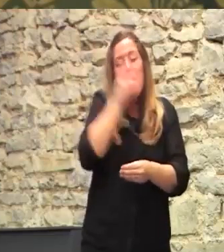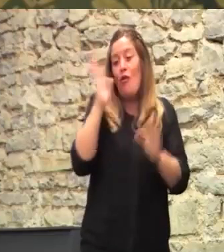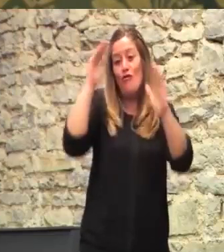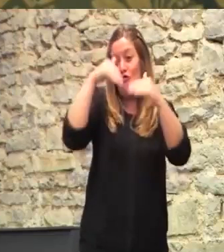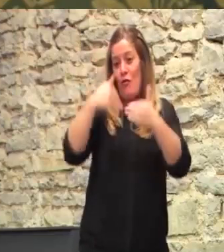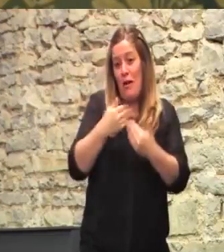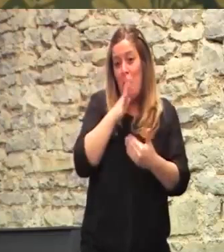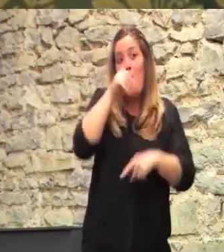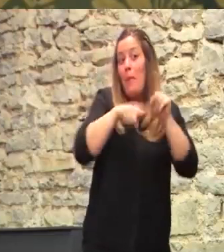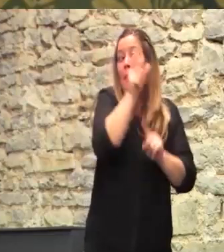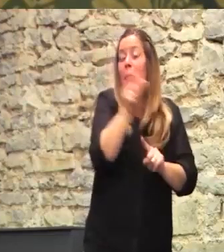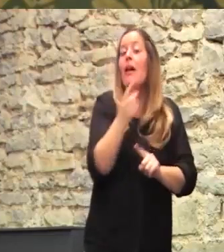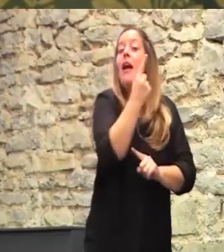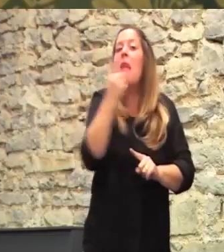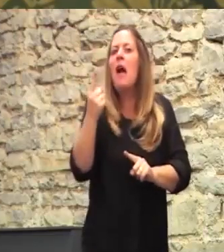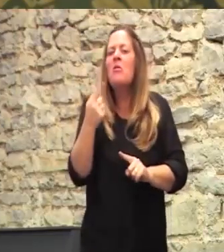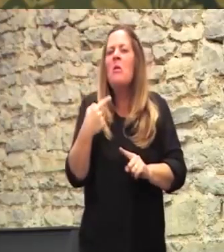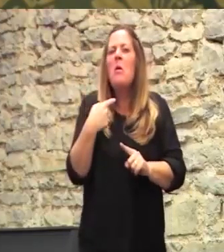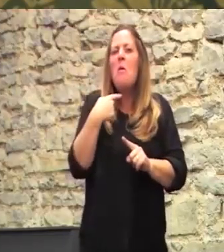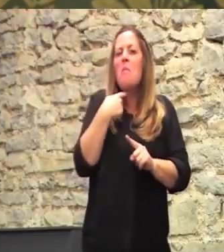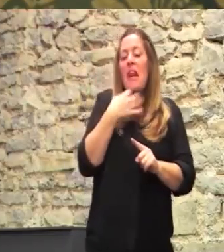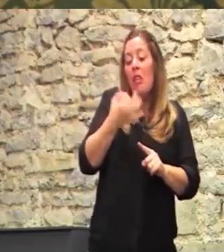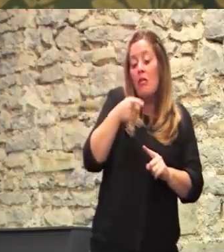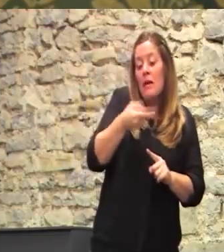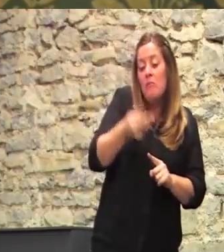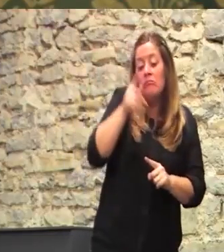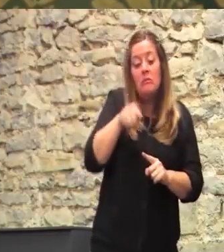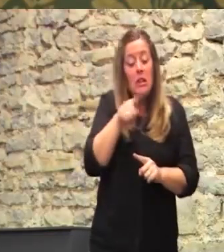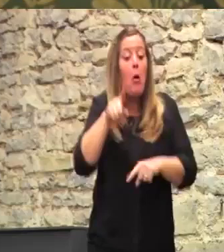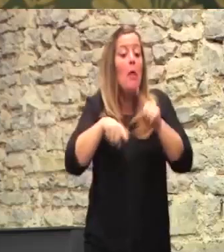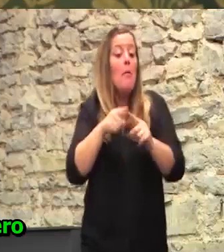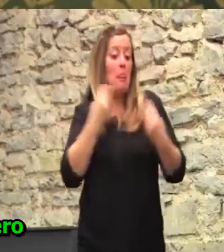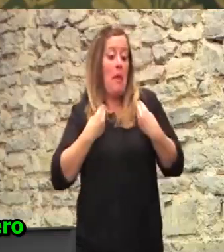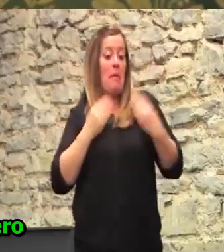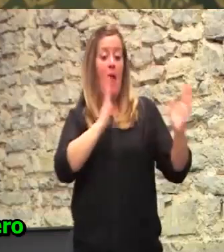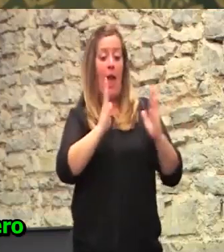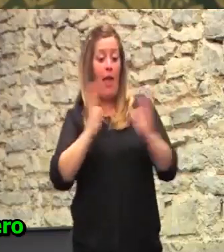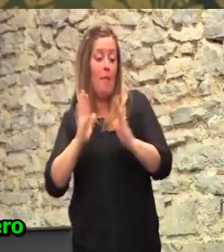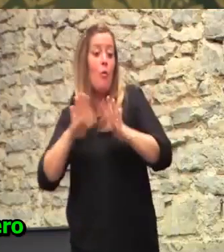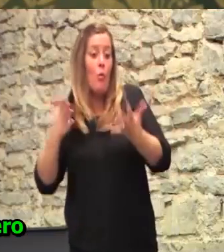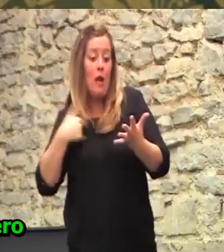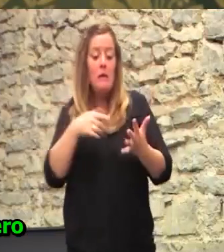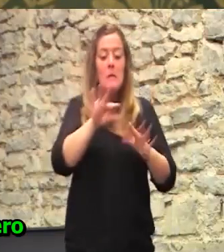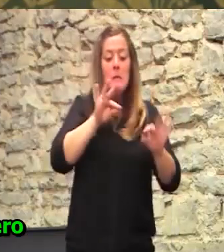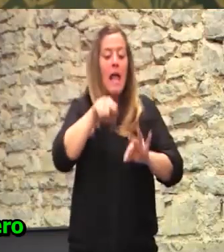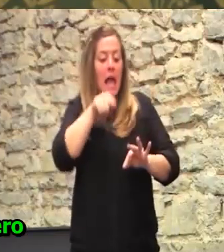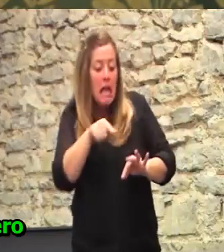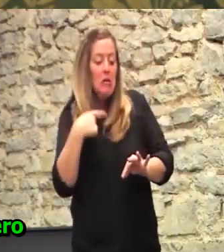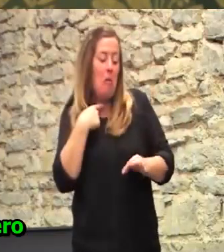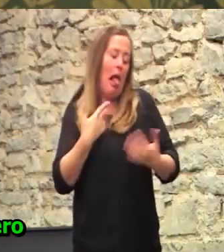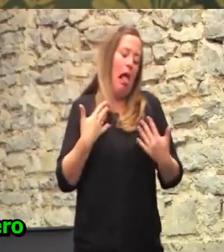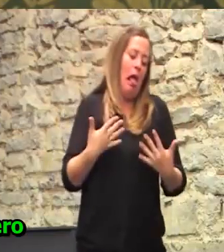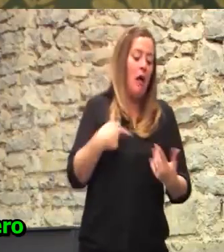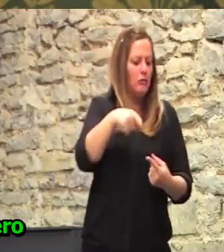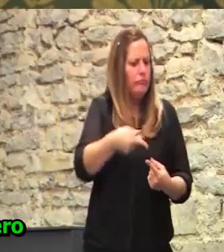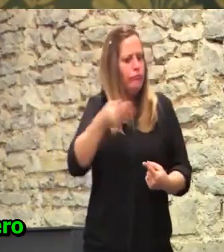muy distinto para cada para la misma persona en distintos momentos de su vida y acá les puedo para hacernos una idea